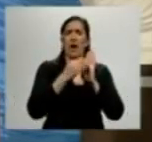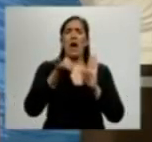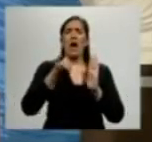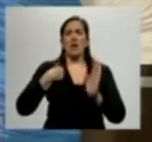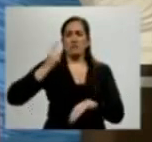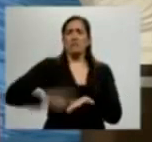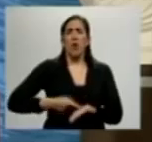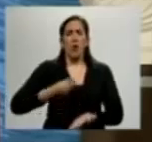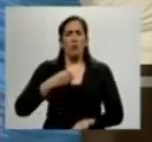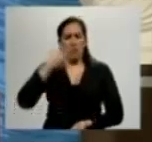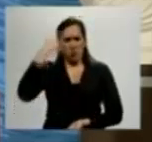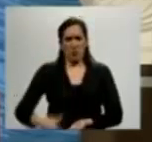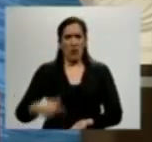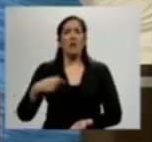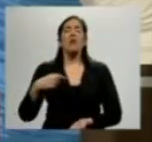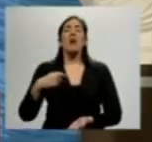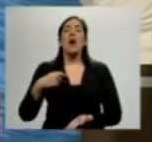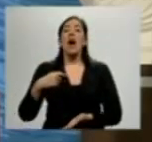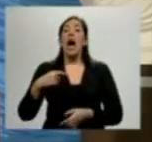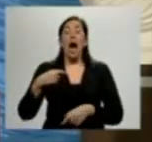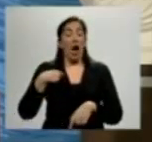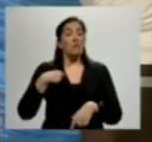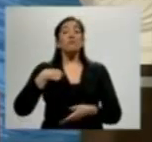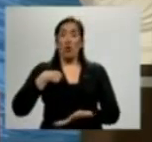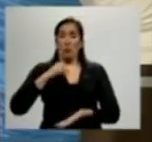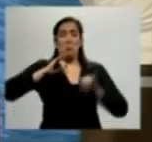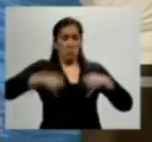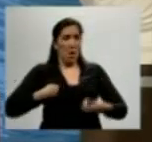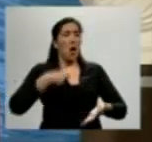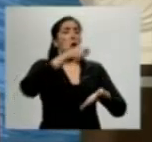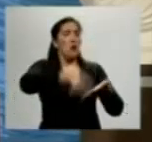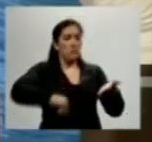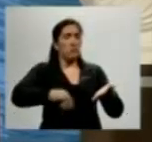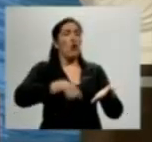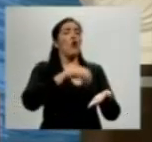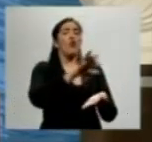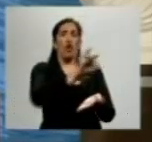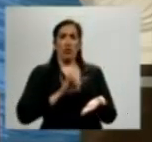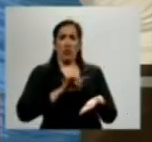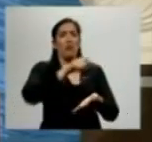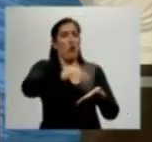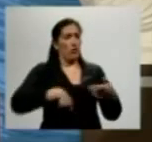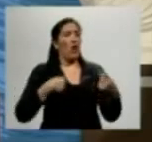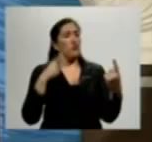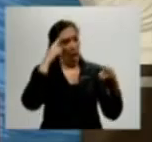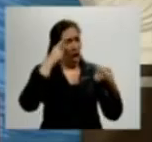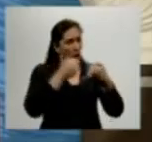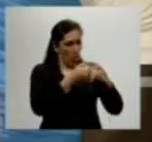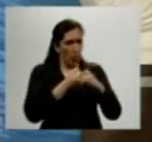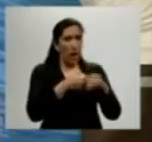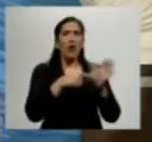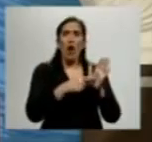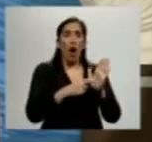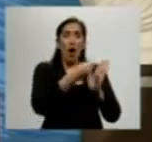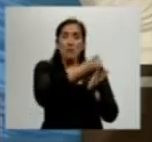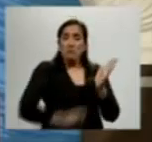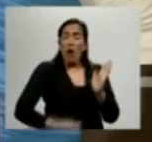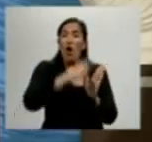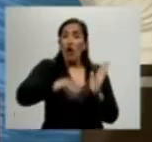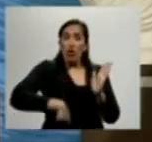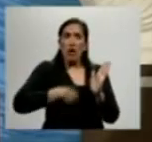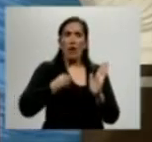de la voluntad que las partes son libres de contratar y lo que establecen en el contrato tiene fuerza de ley para